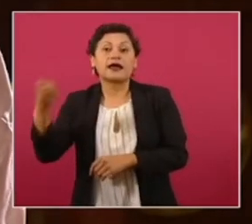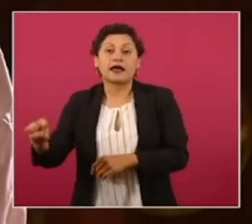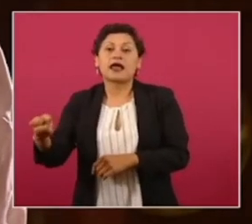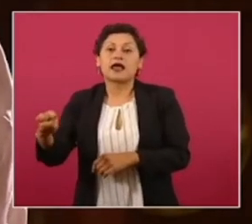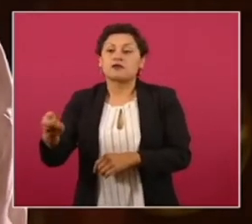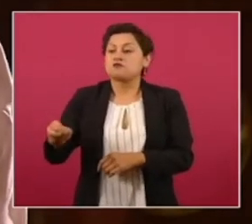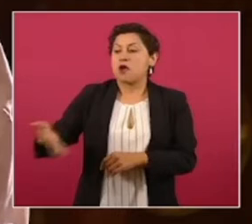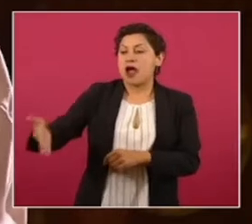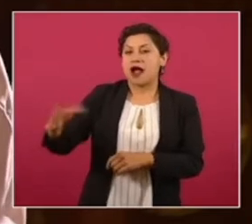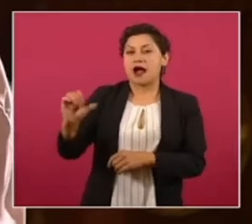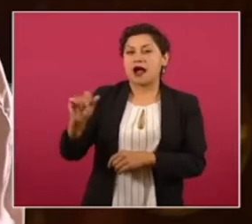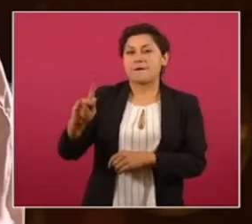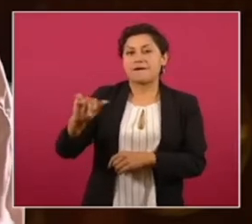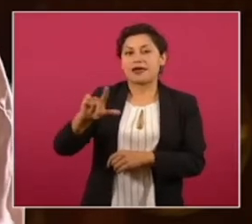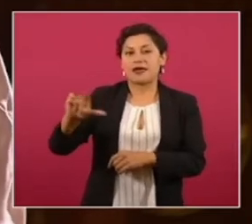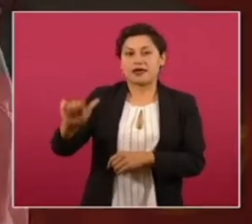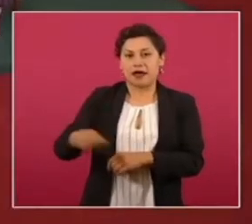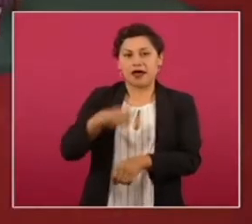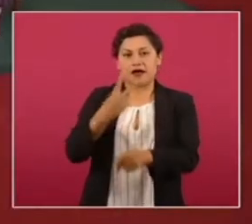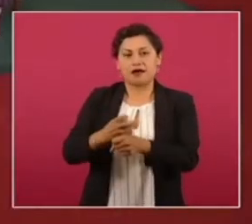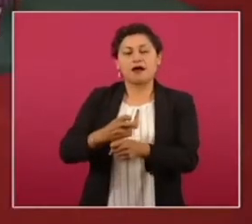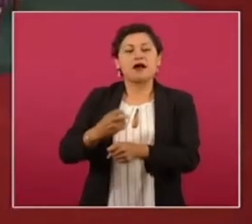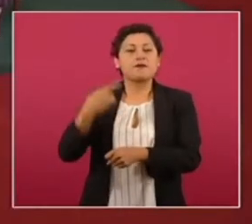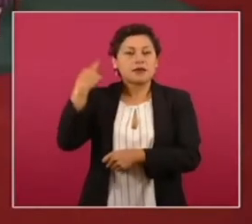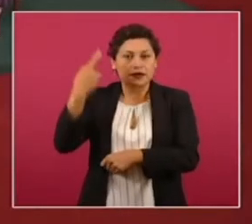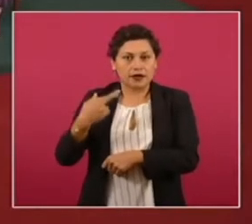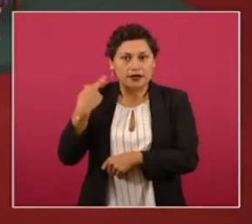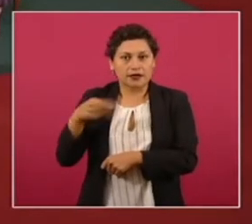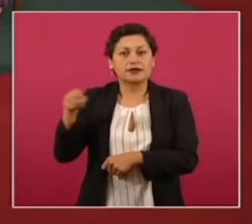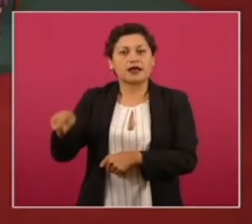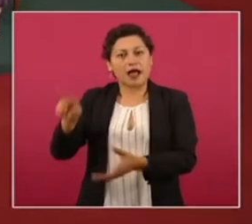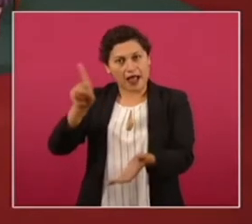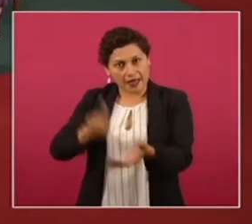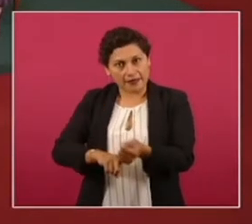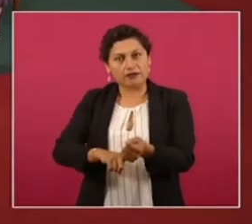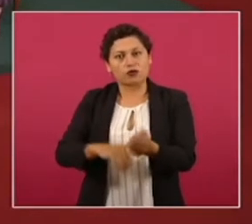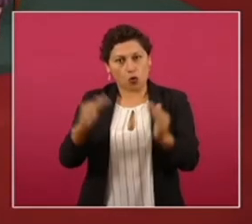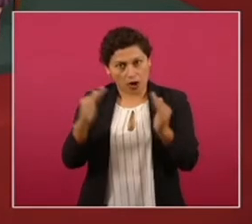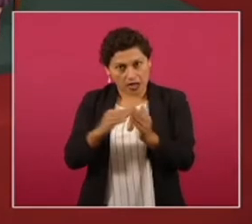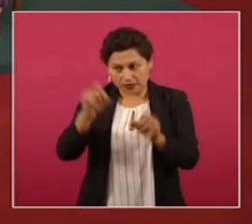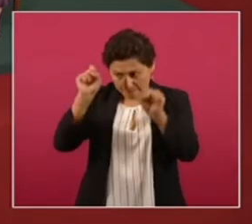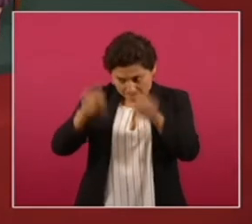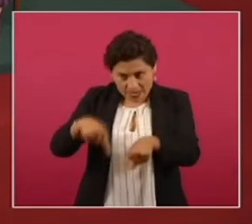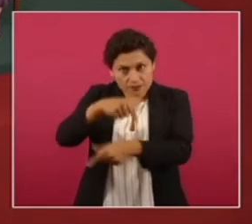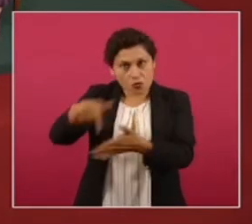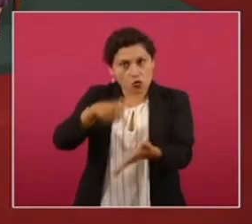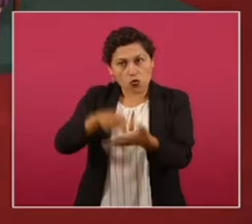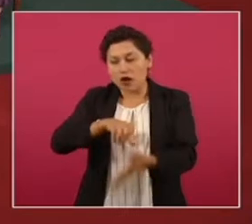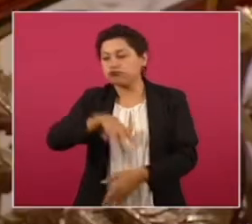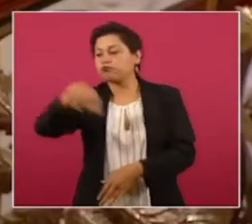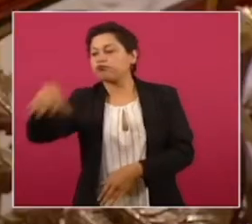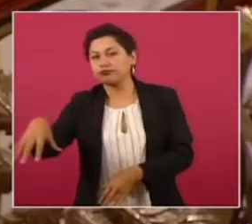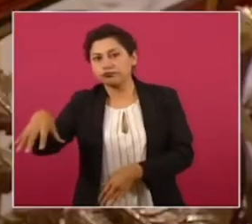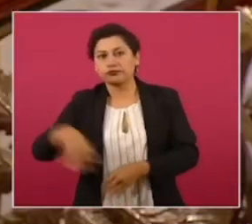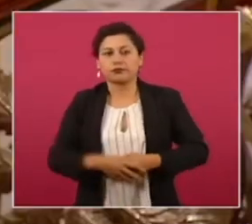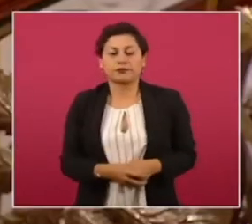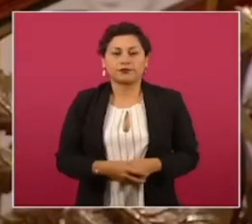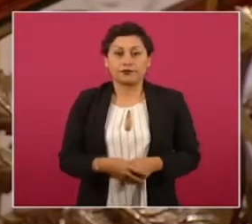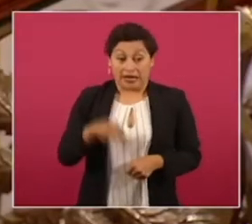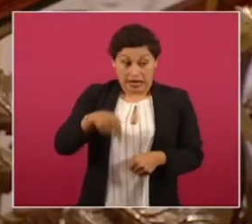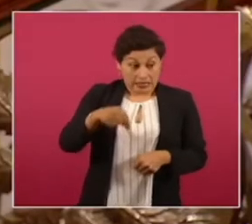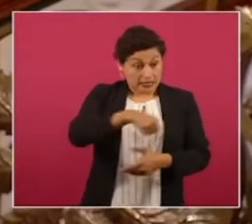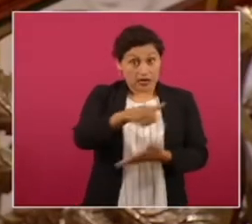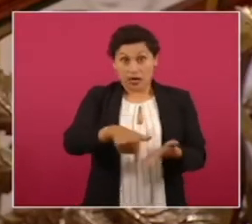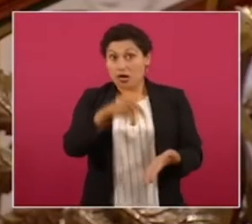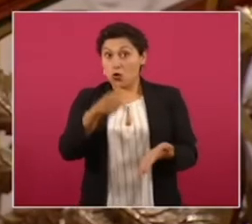ubicada también en este Palacio Nacional. En este recinto se expresaron y se